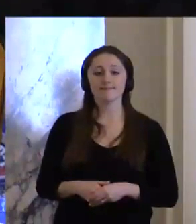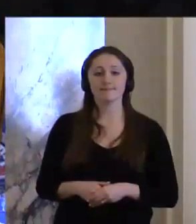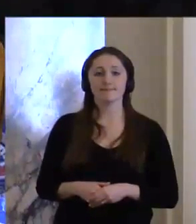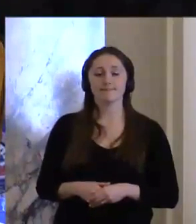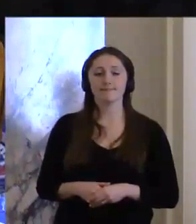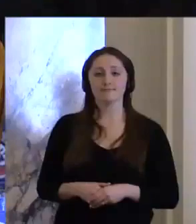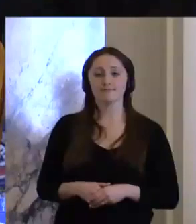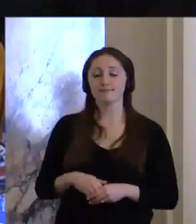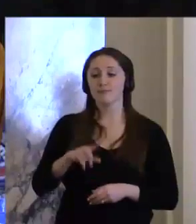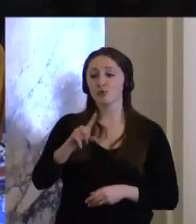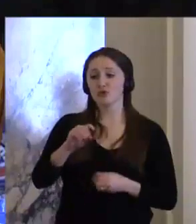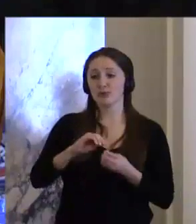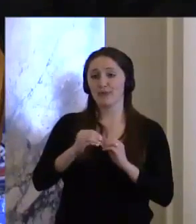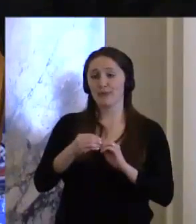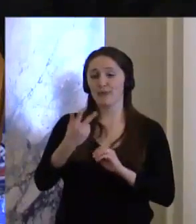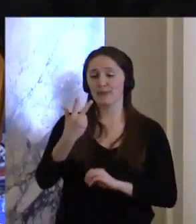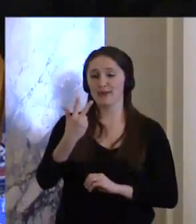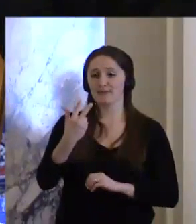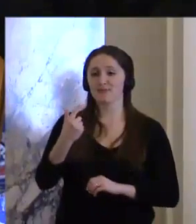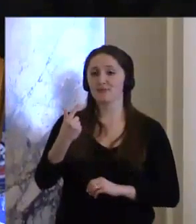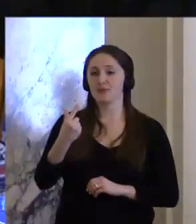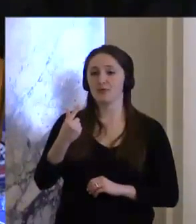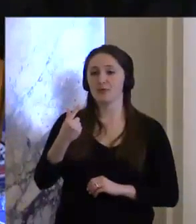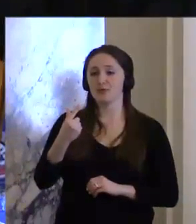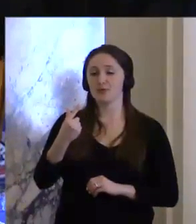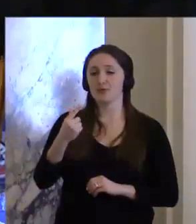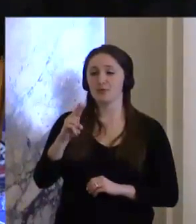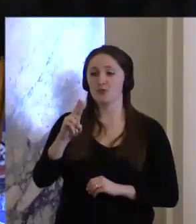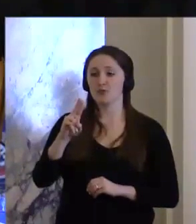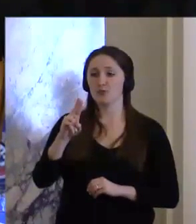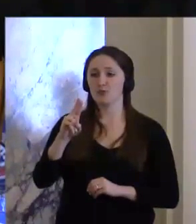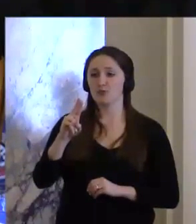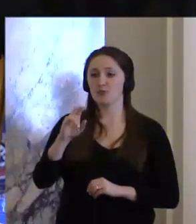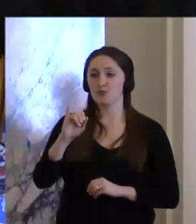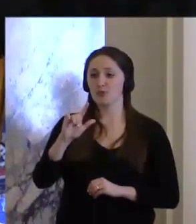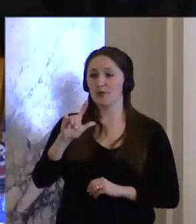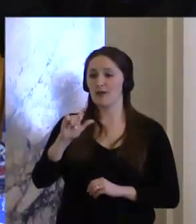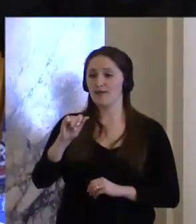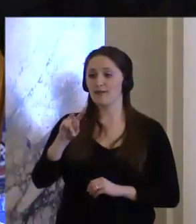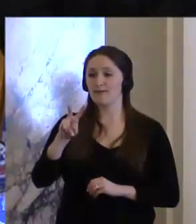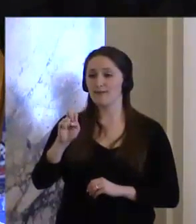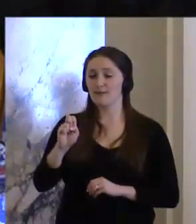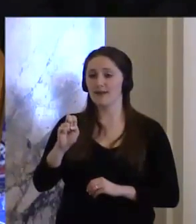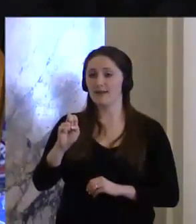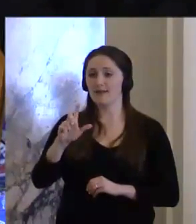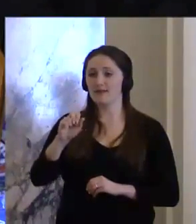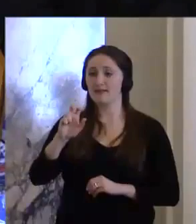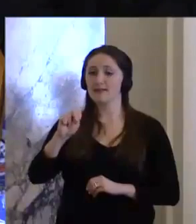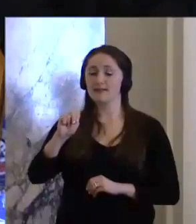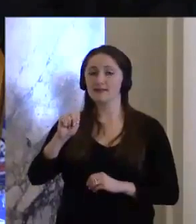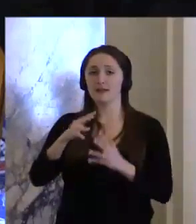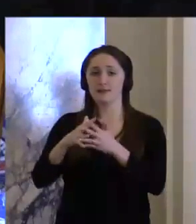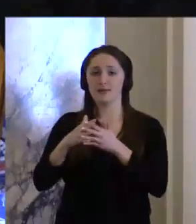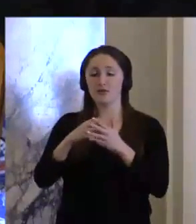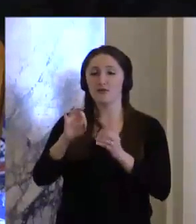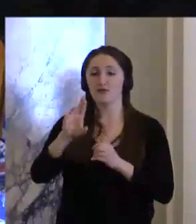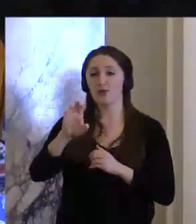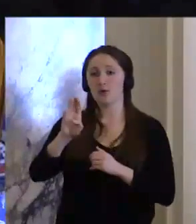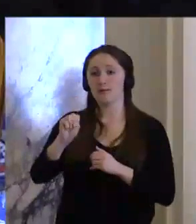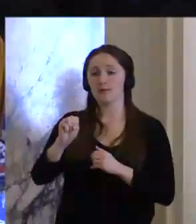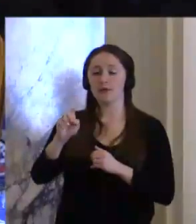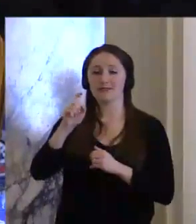de MULABI, Espacio Latinoamericano de Sexualidades y Derechos, Costa Rica.